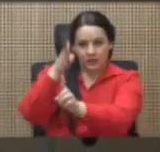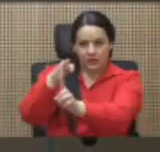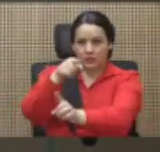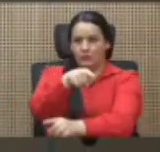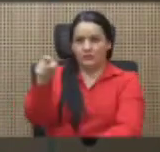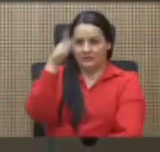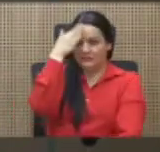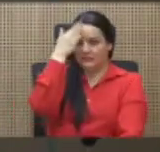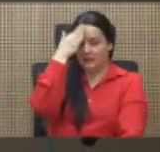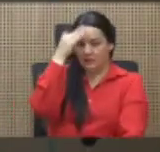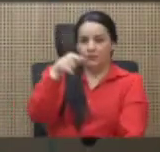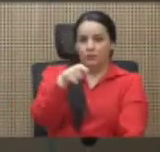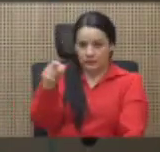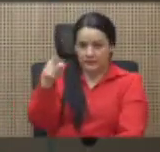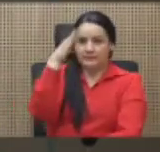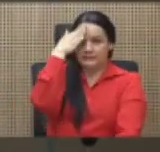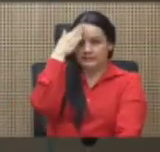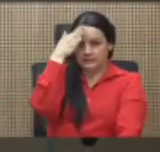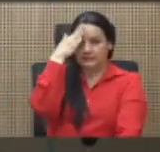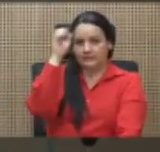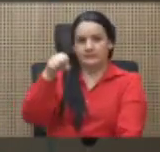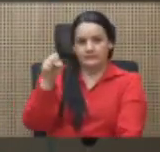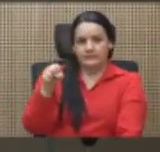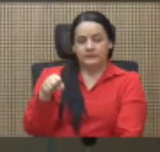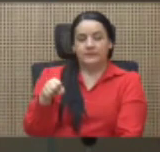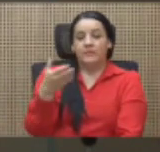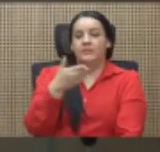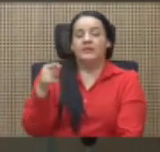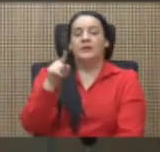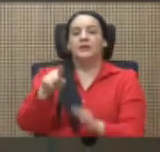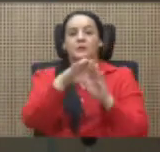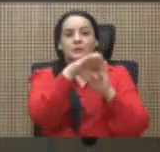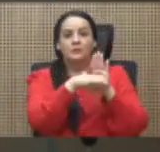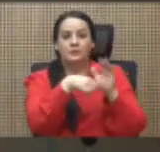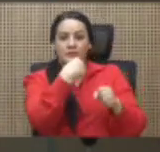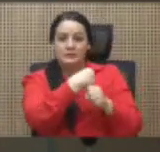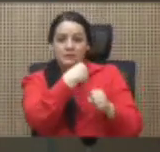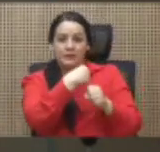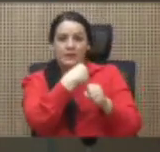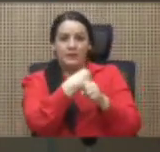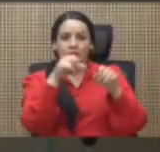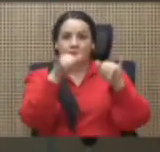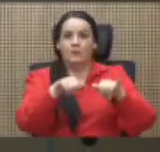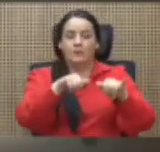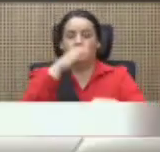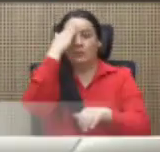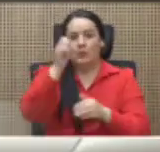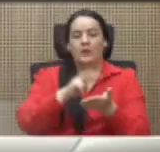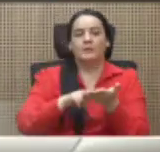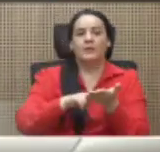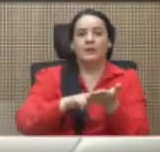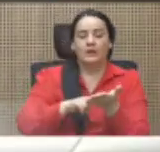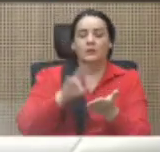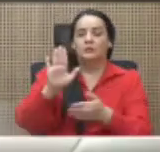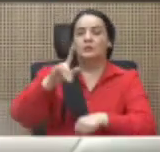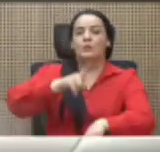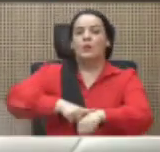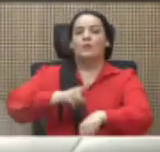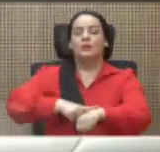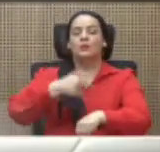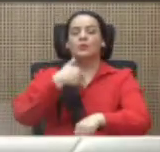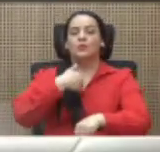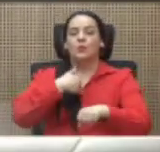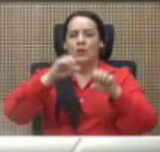ustedes, porque lo saben sin lugar a duda, que el Código de Trabajo se sostuvo porque Liberación Nacional en su momento tuvo